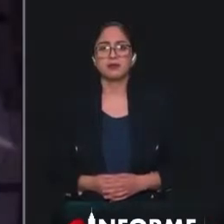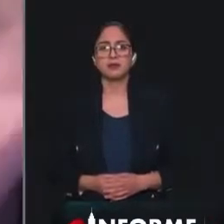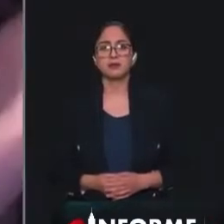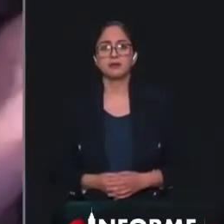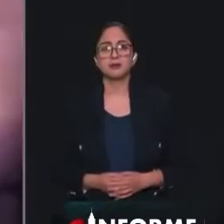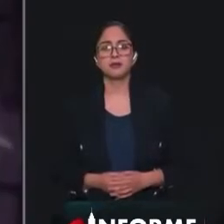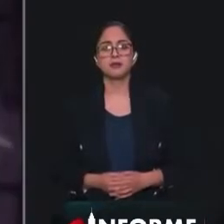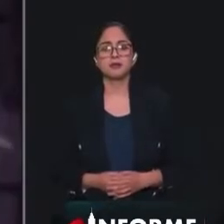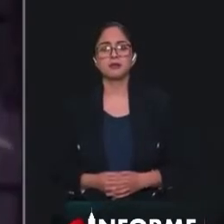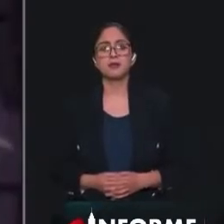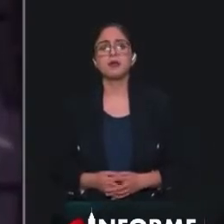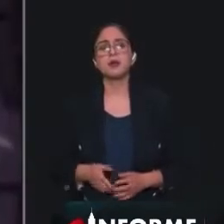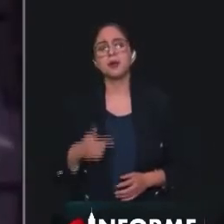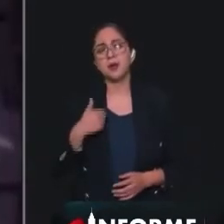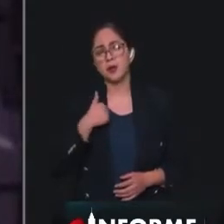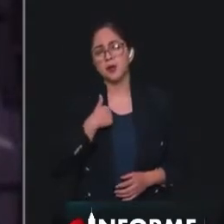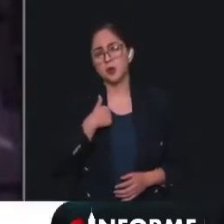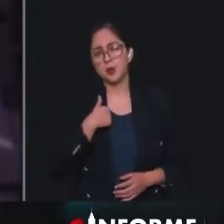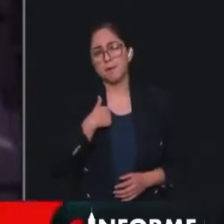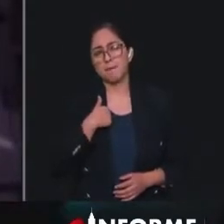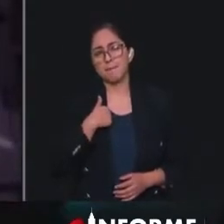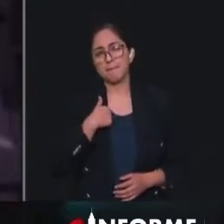Que todo el primer año